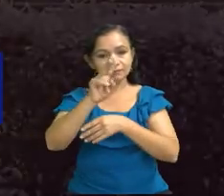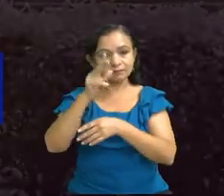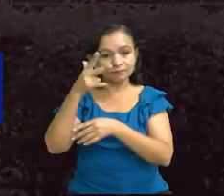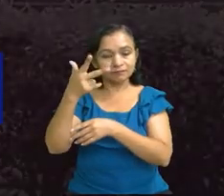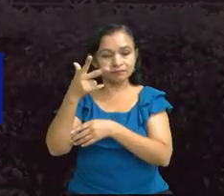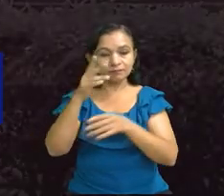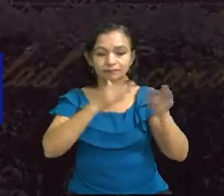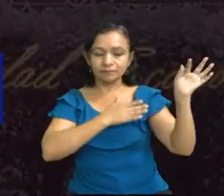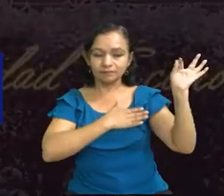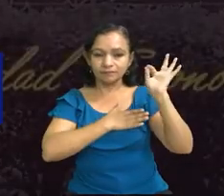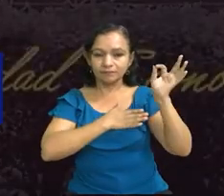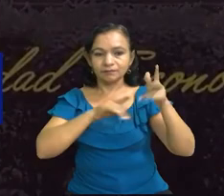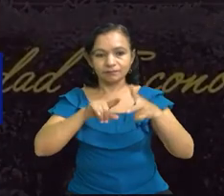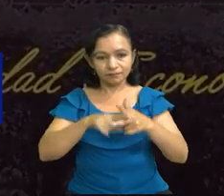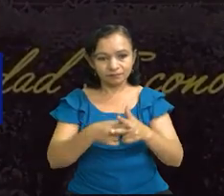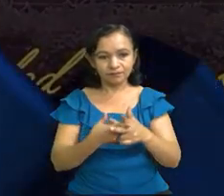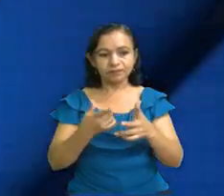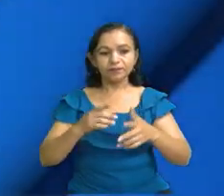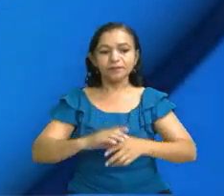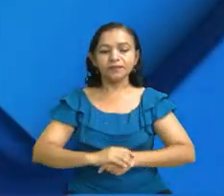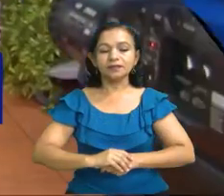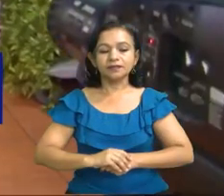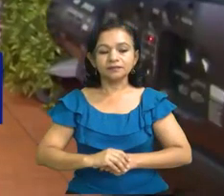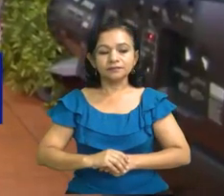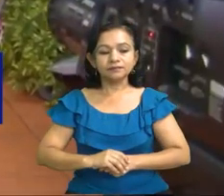de febrero.